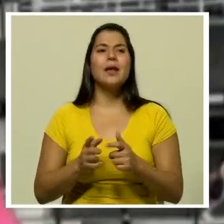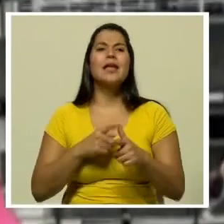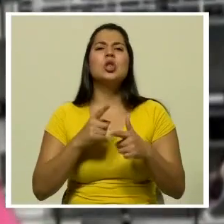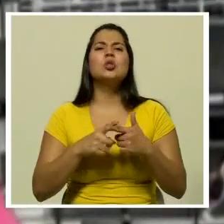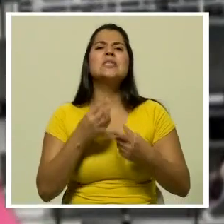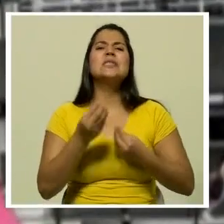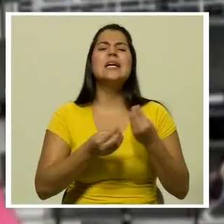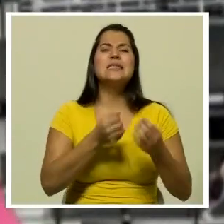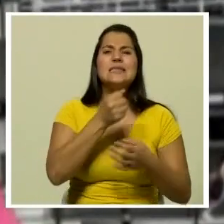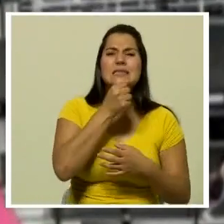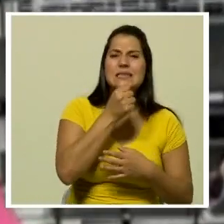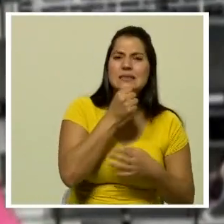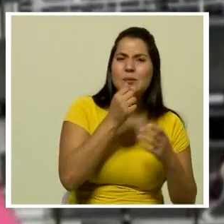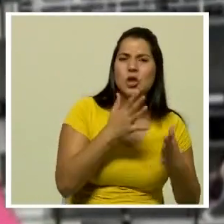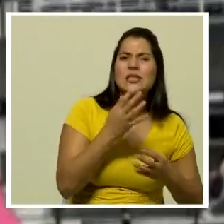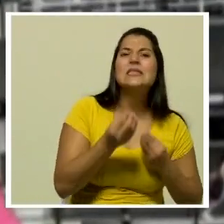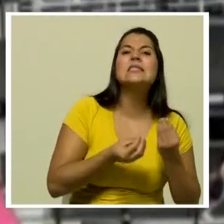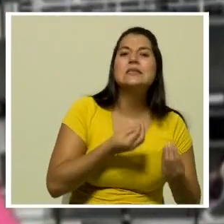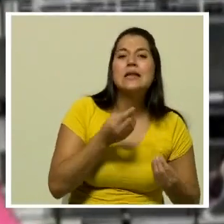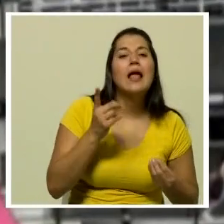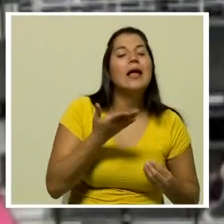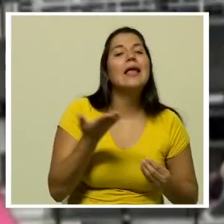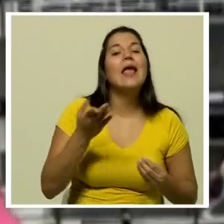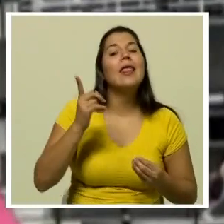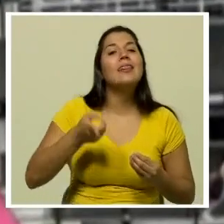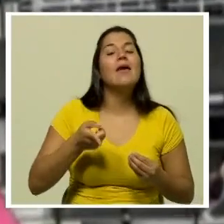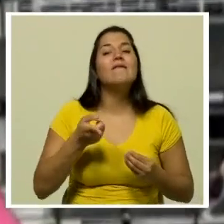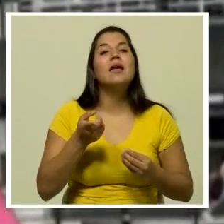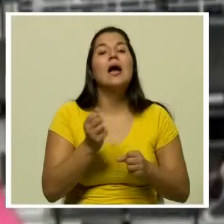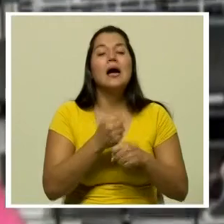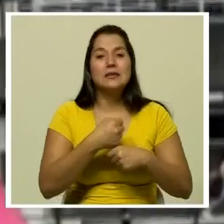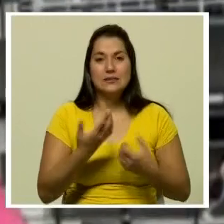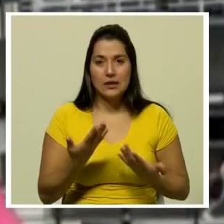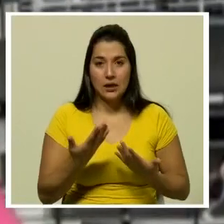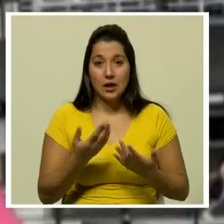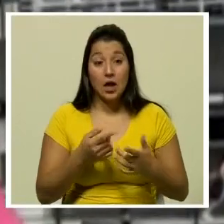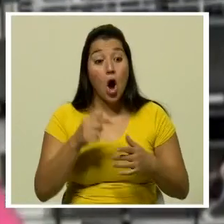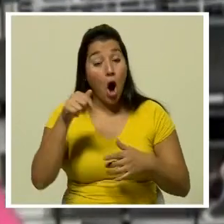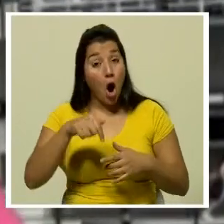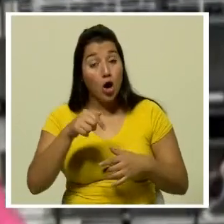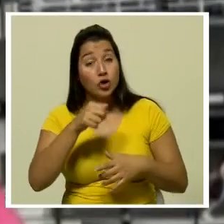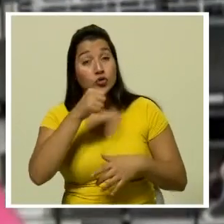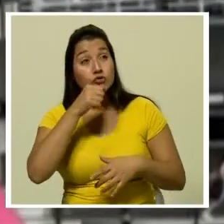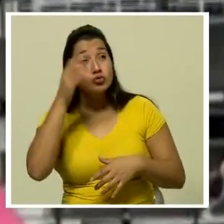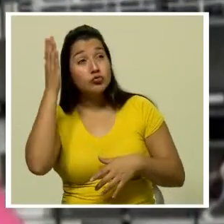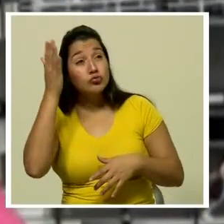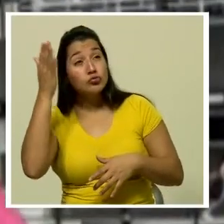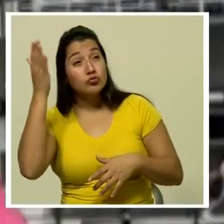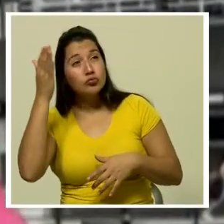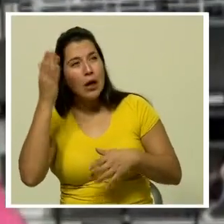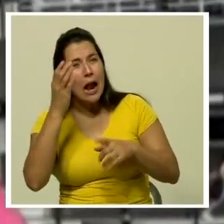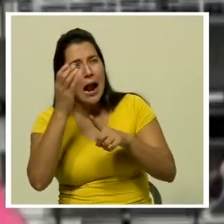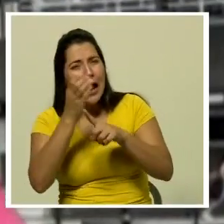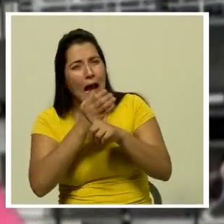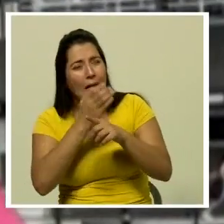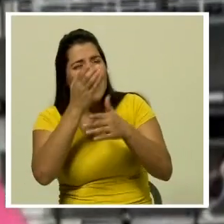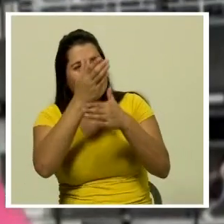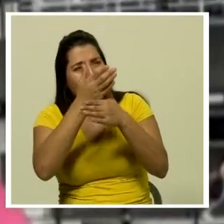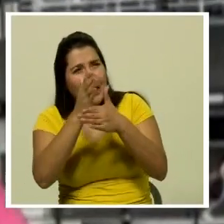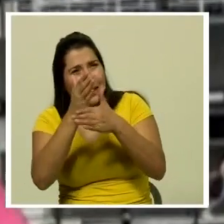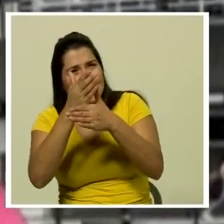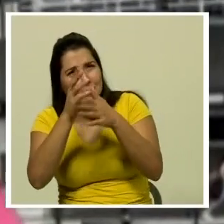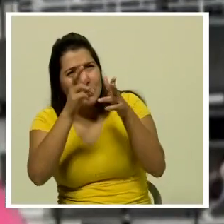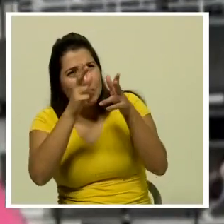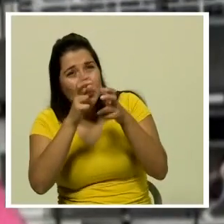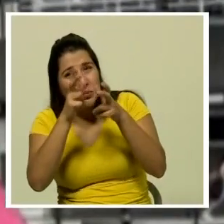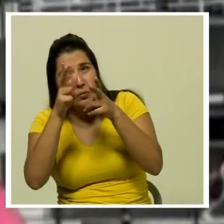la prensa? Tomar cada una de las decisiones que vienen en este informe presidencial, pero también las